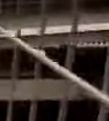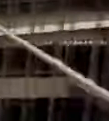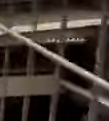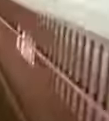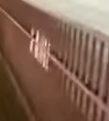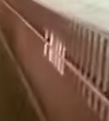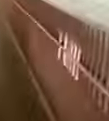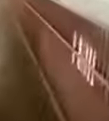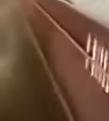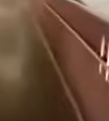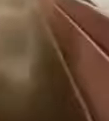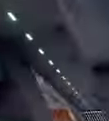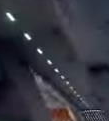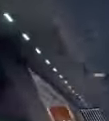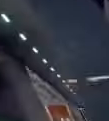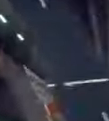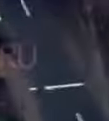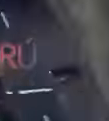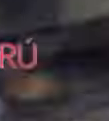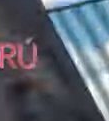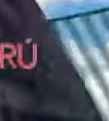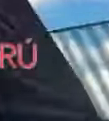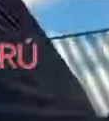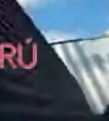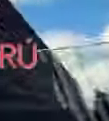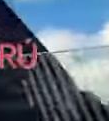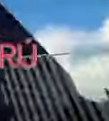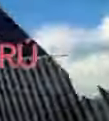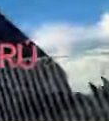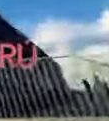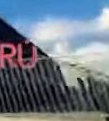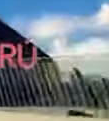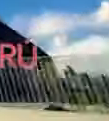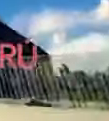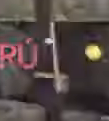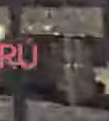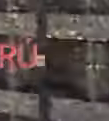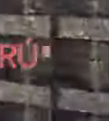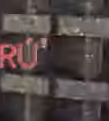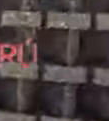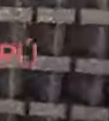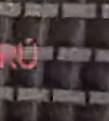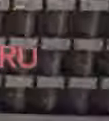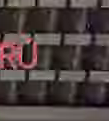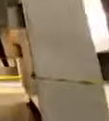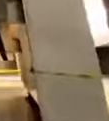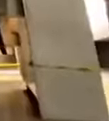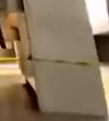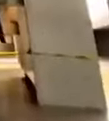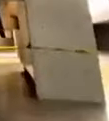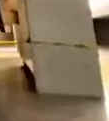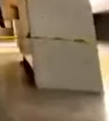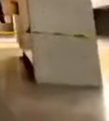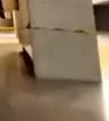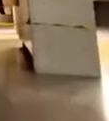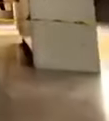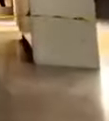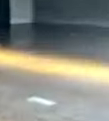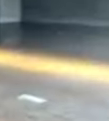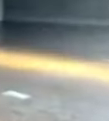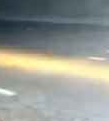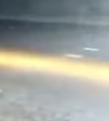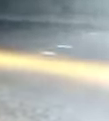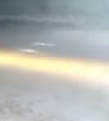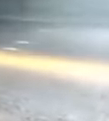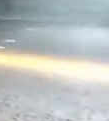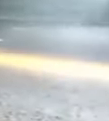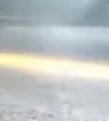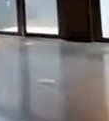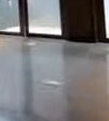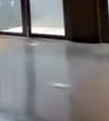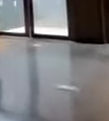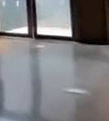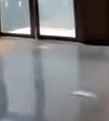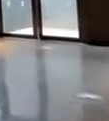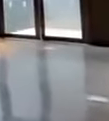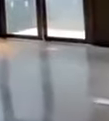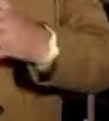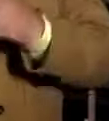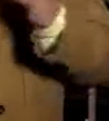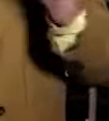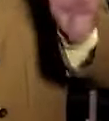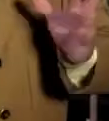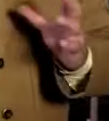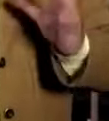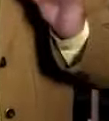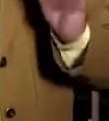ya es una realidad. Museo Nacional del Perú, MUNA. Este es un proyecto que a nivel internacional ha sido hartamente esperado por varios